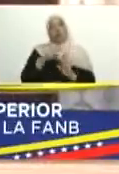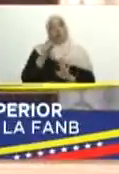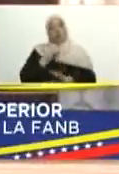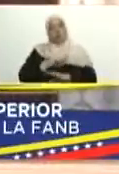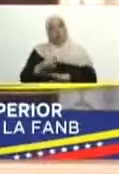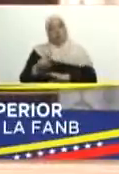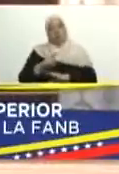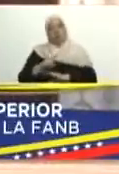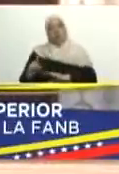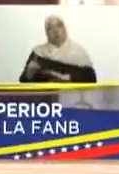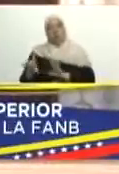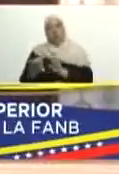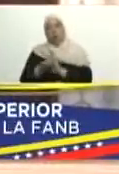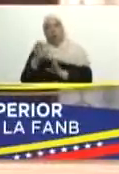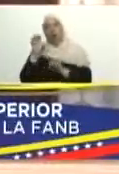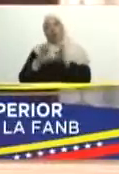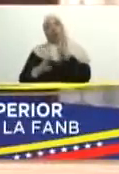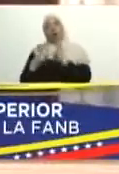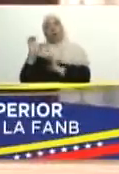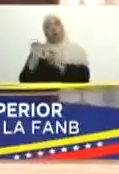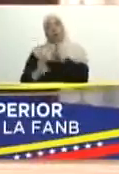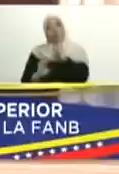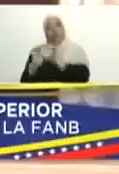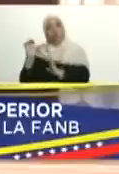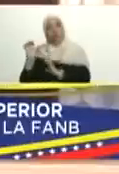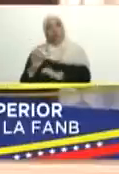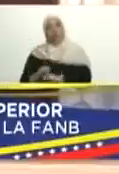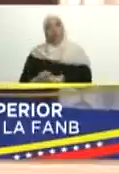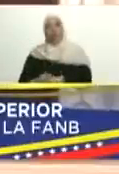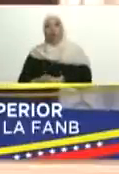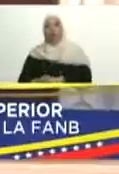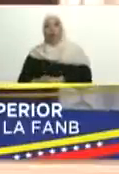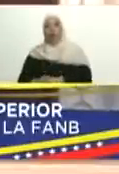Aquí lo hemos evaluado también.